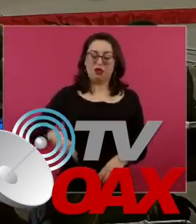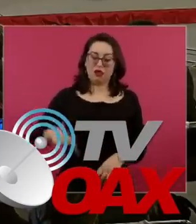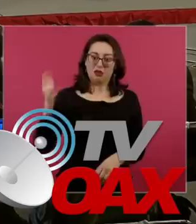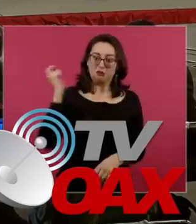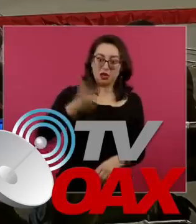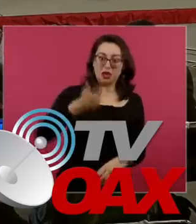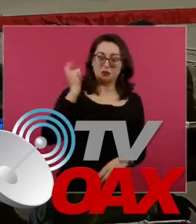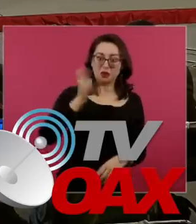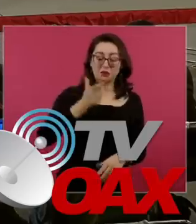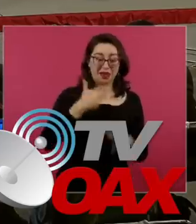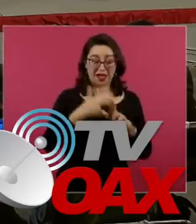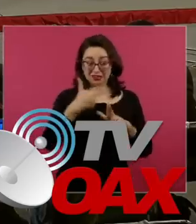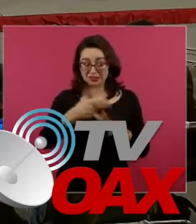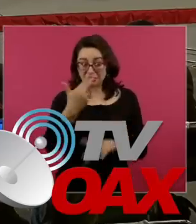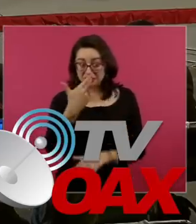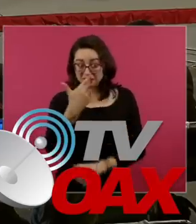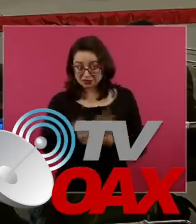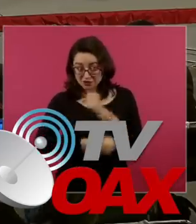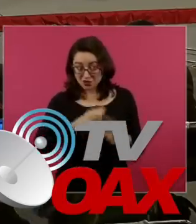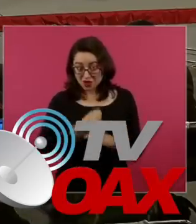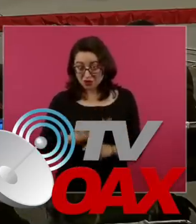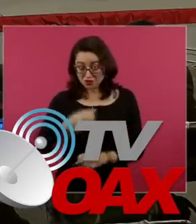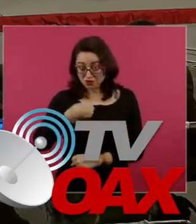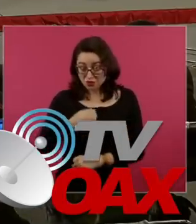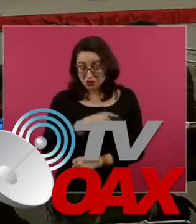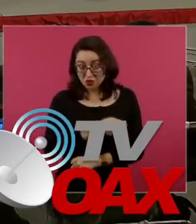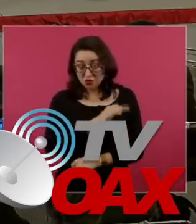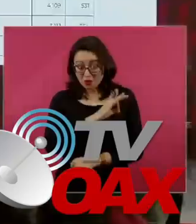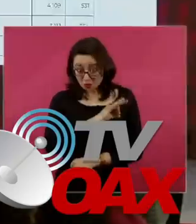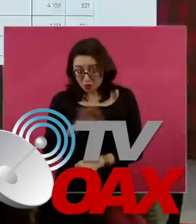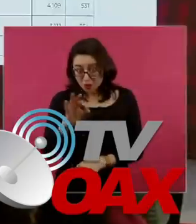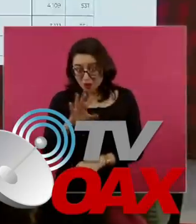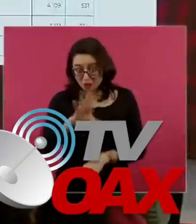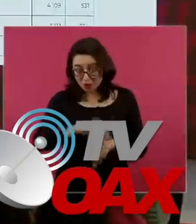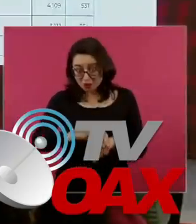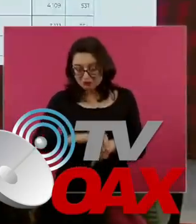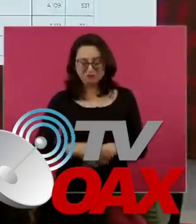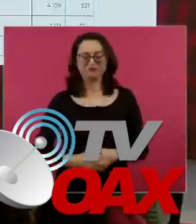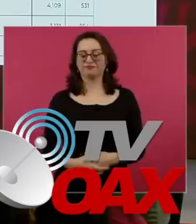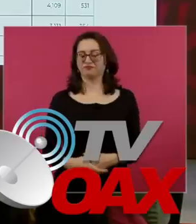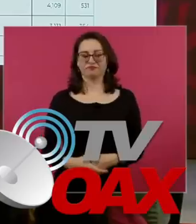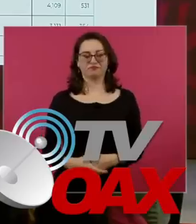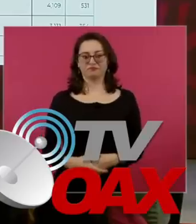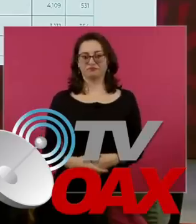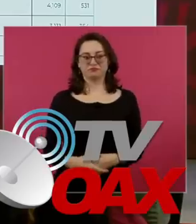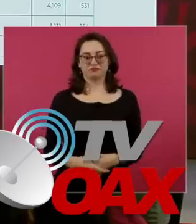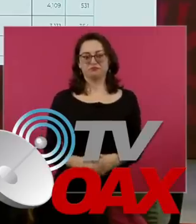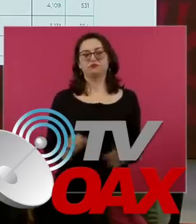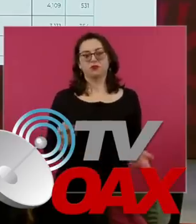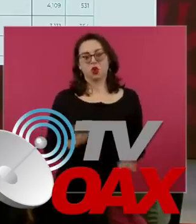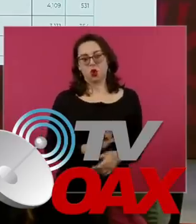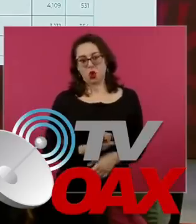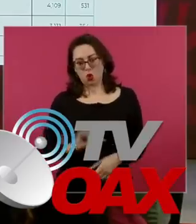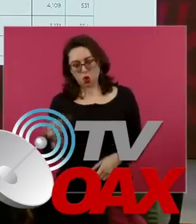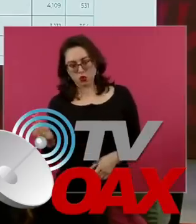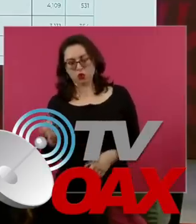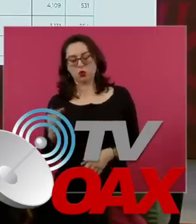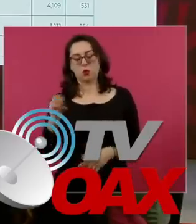Este de Mérida, 66 camas, este es muy pequeño. ISSSTE,